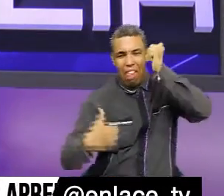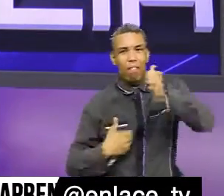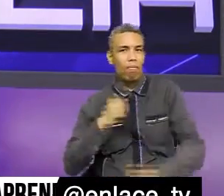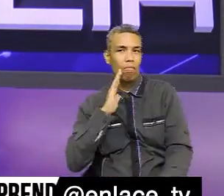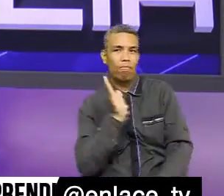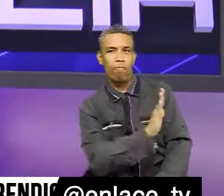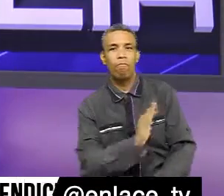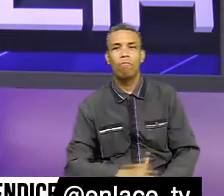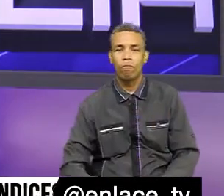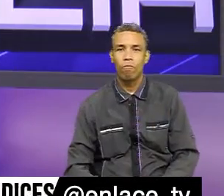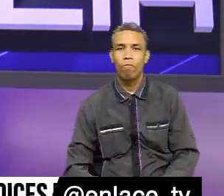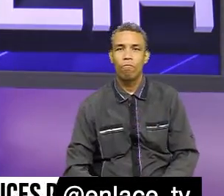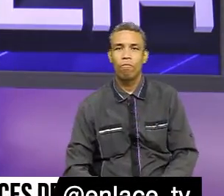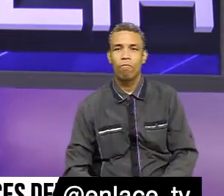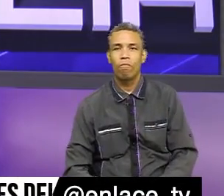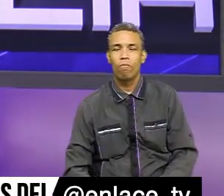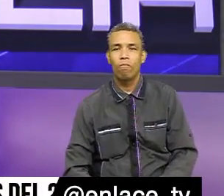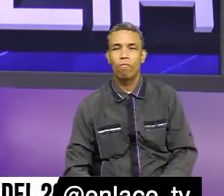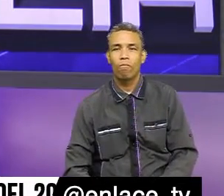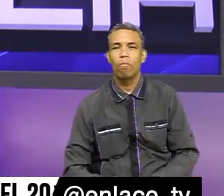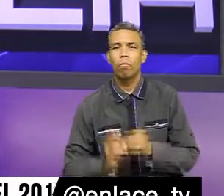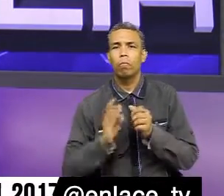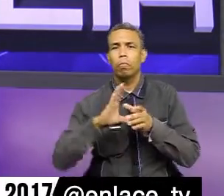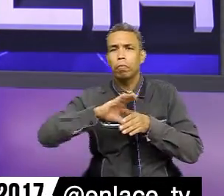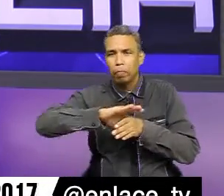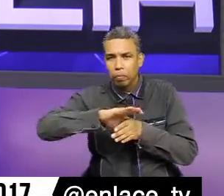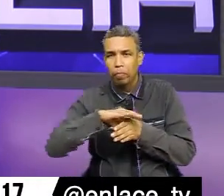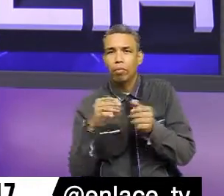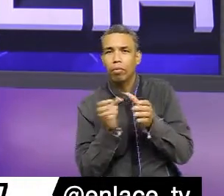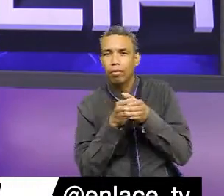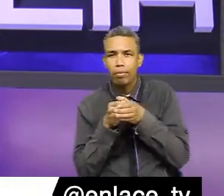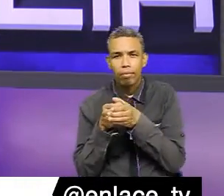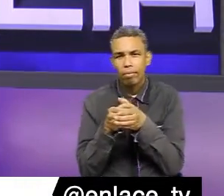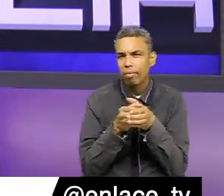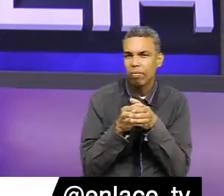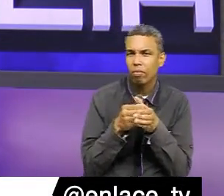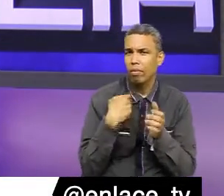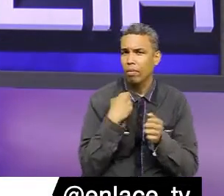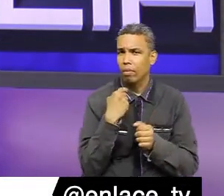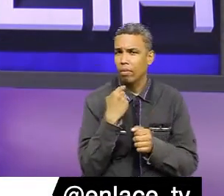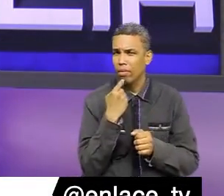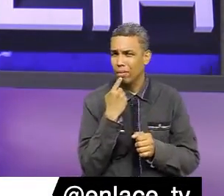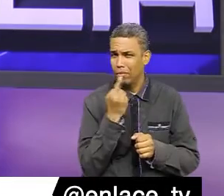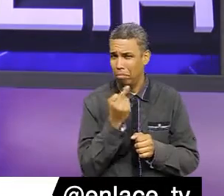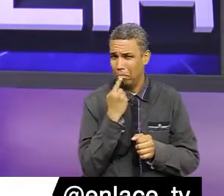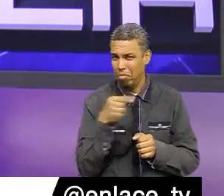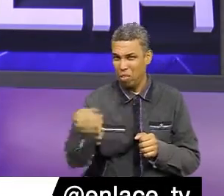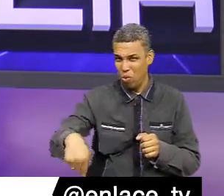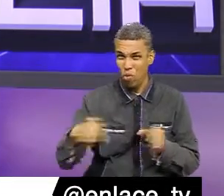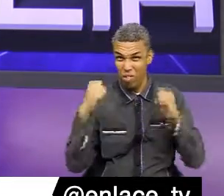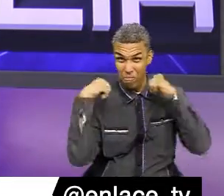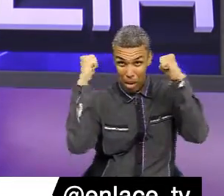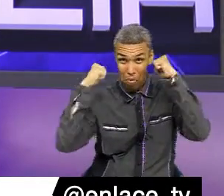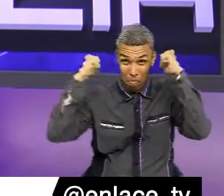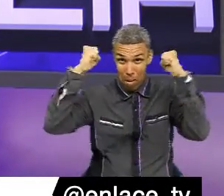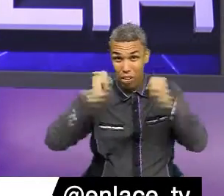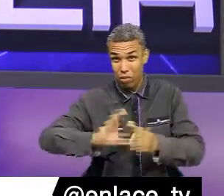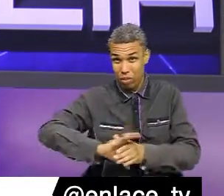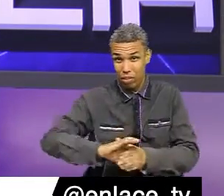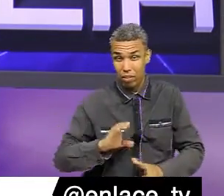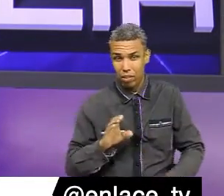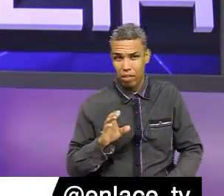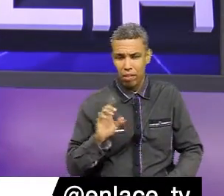Poder Amarillo dialogó con un equipo periodístico de Enlace y Noticias para aclarar el rumor de paro que ronda por el puerto petrolero. Aunque son conscientes